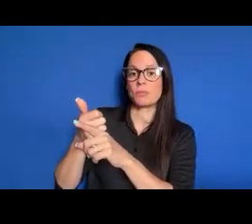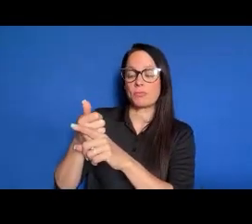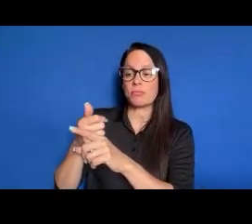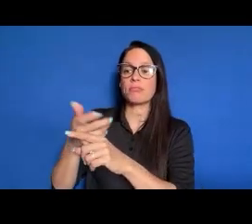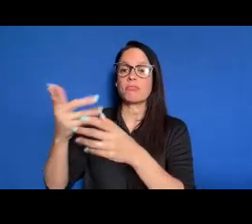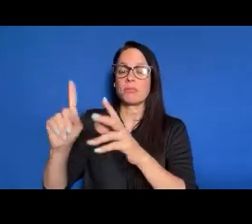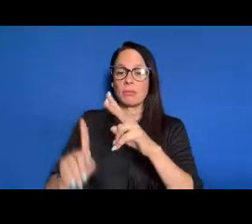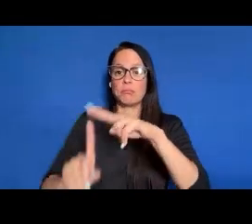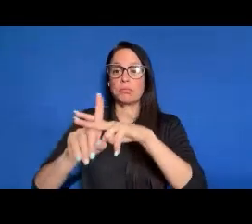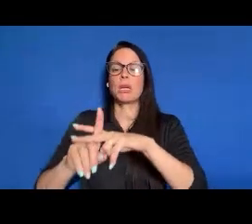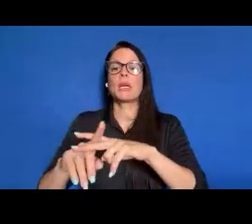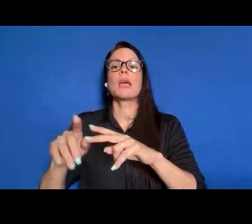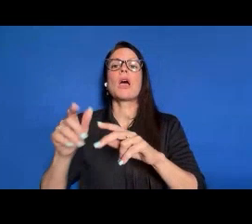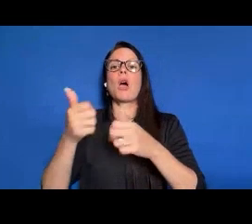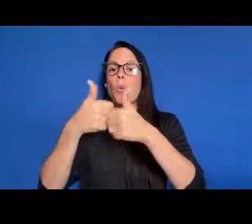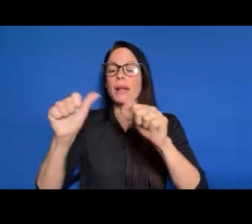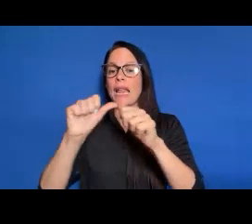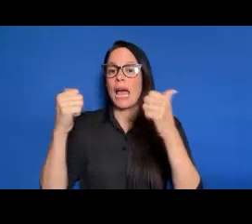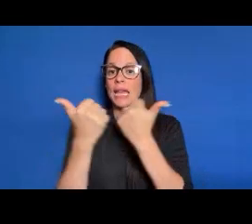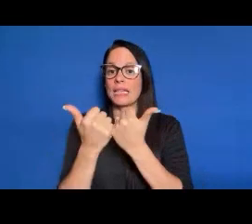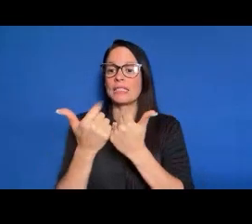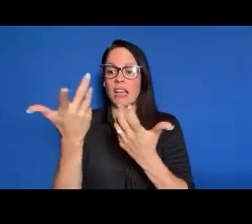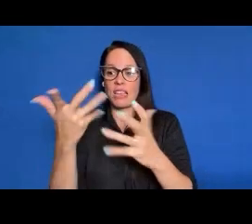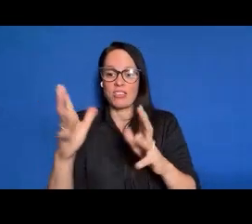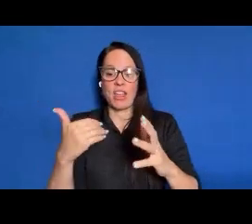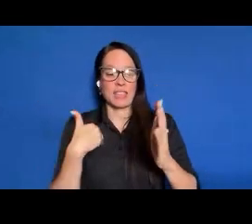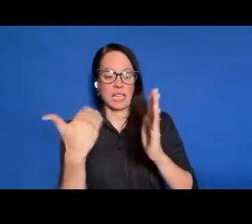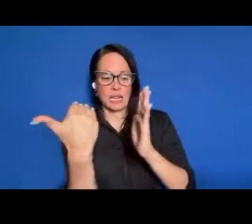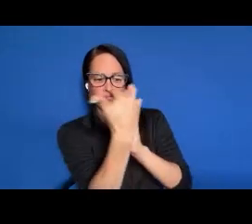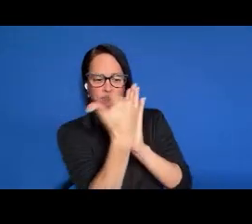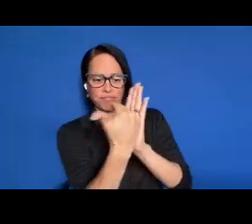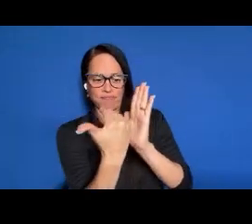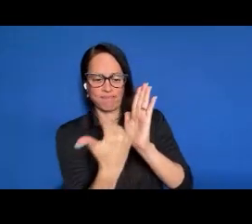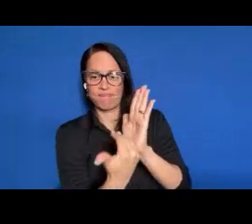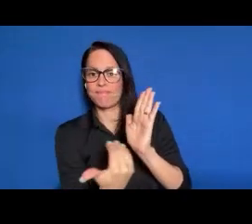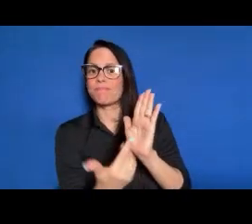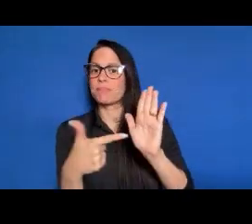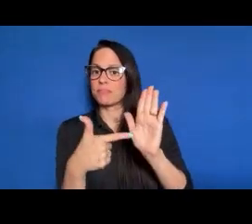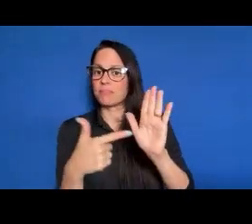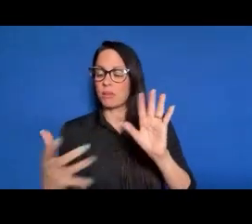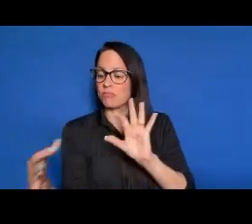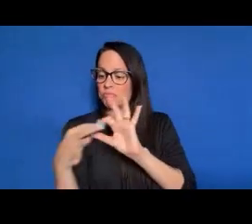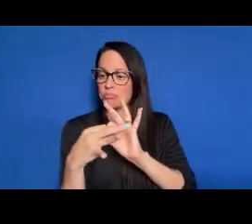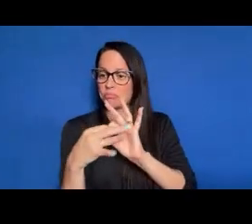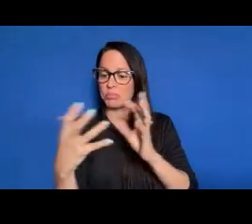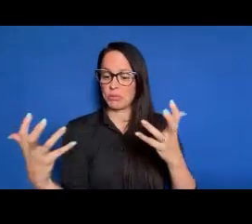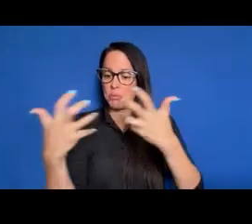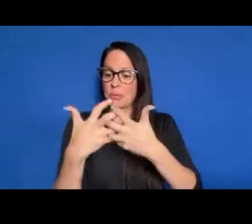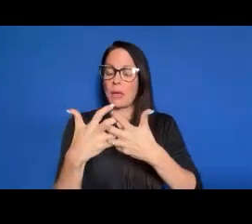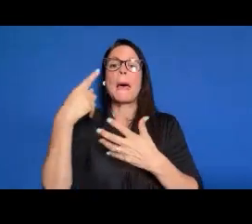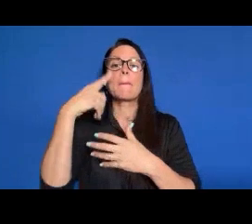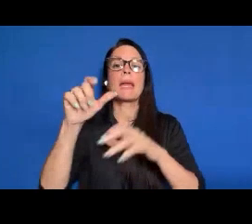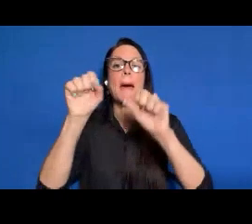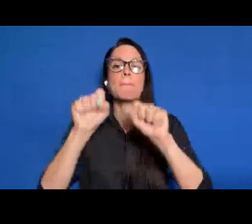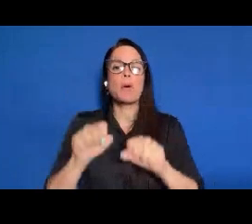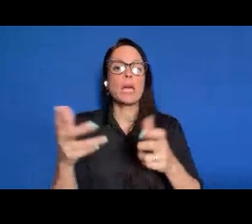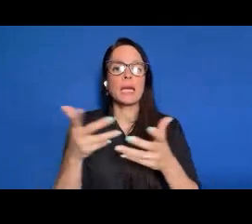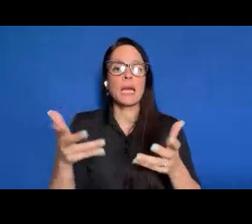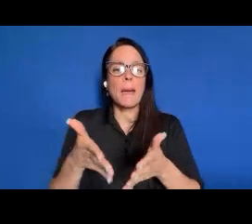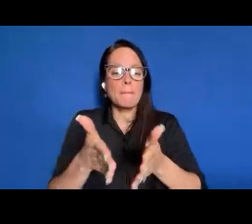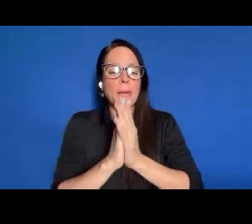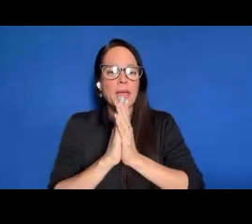cumpliera con esos criterios de elegibilidad que establecía la notificación de oportunidades de financiamiento, para poder solicitar por medio de propuestas